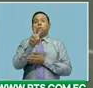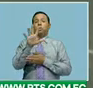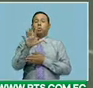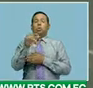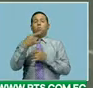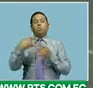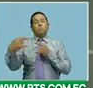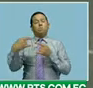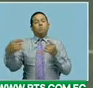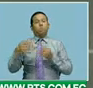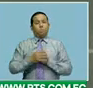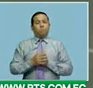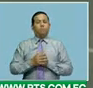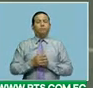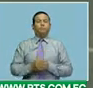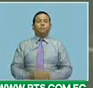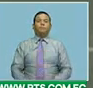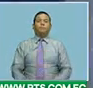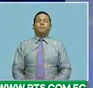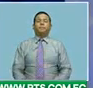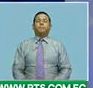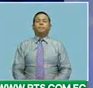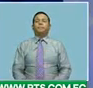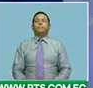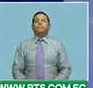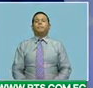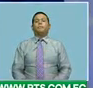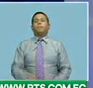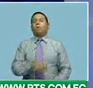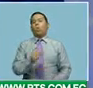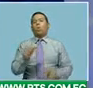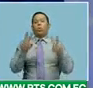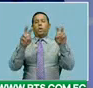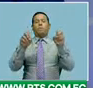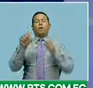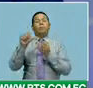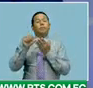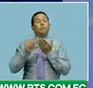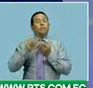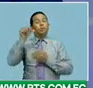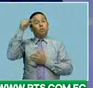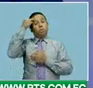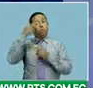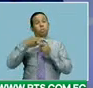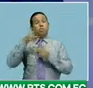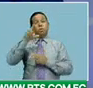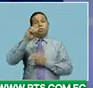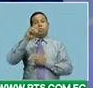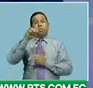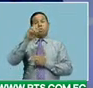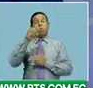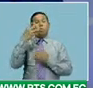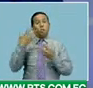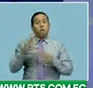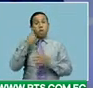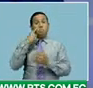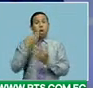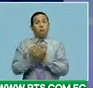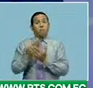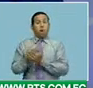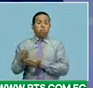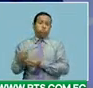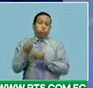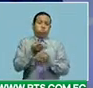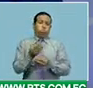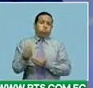Informó Carolina Basante. En otro tema, la ministra de Gobierno, María Paula Romo, presentó sus pruebas de descargo en el proceso